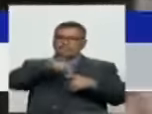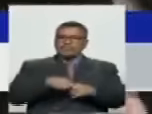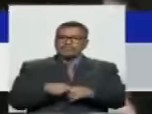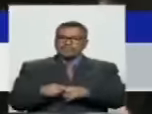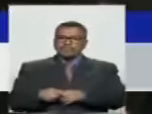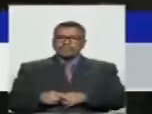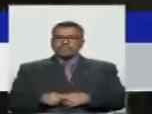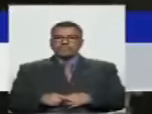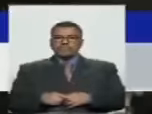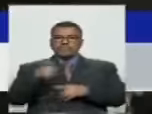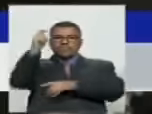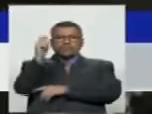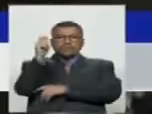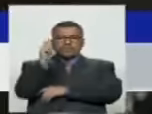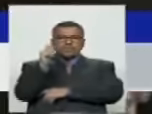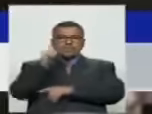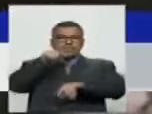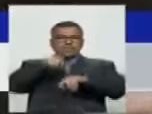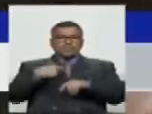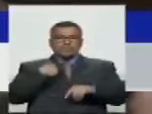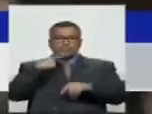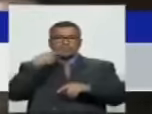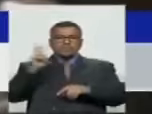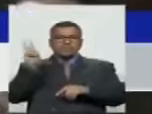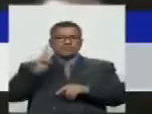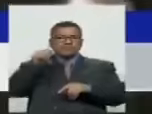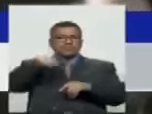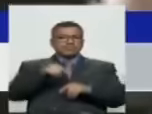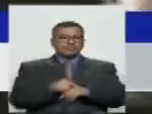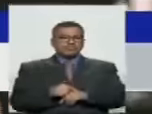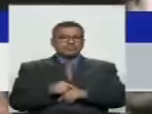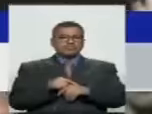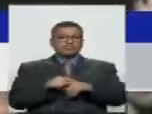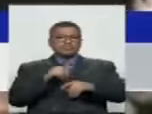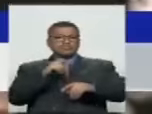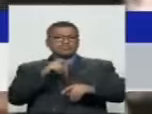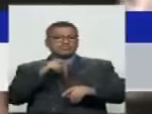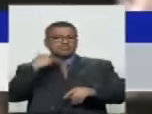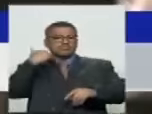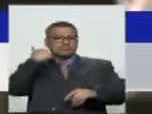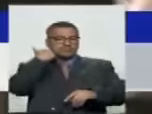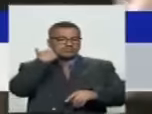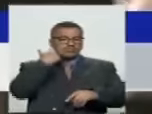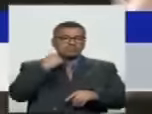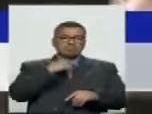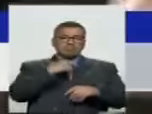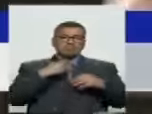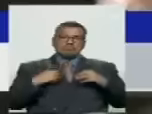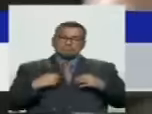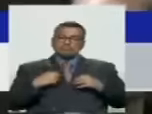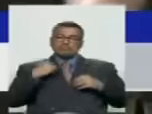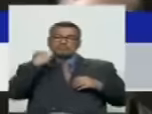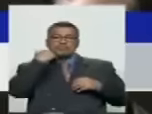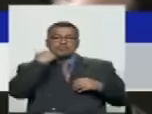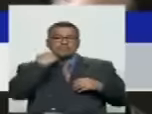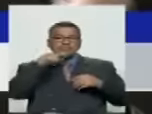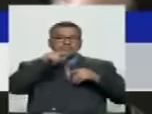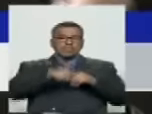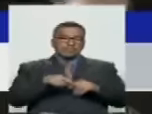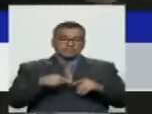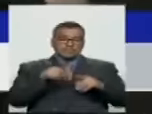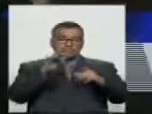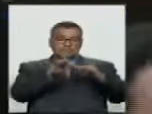nefasto diputado fascista a decir que Venezuela, los venezolanos éramos una enfermedad contagiosa? Bueno, como consenso, aquí se